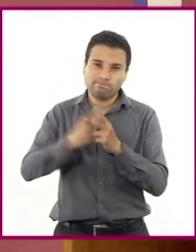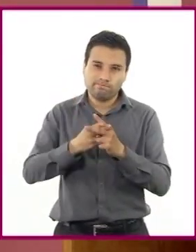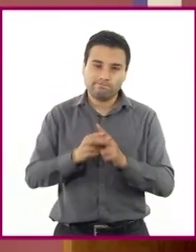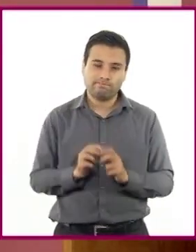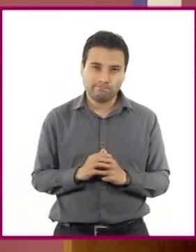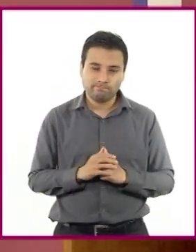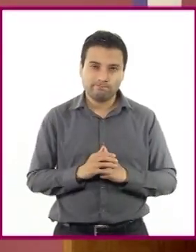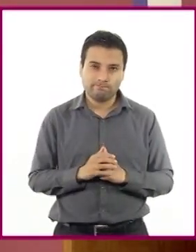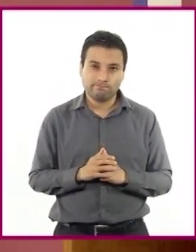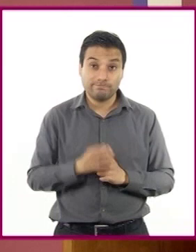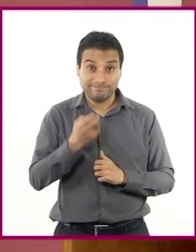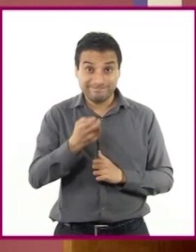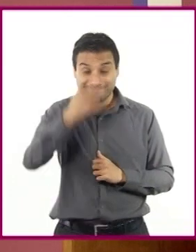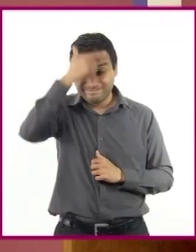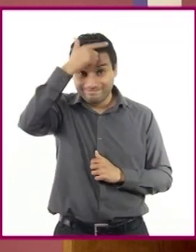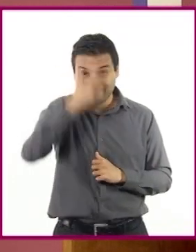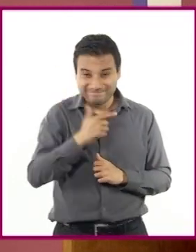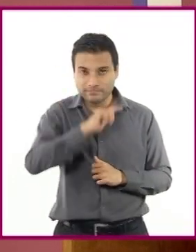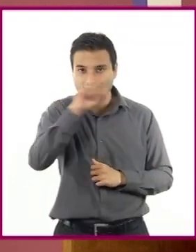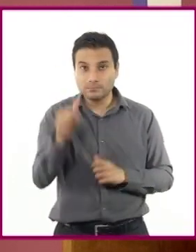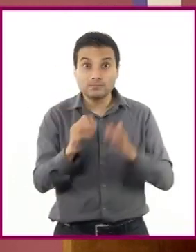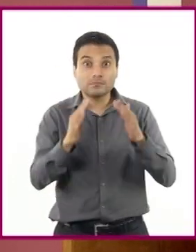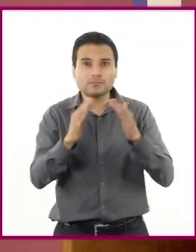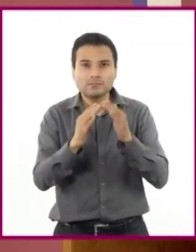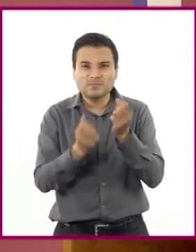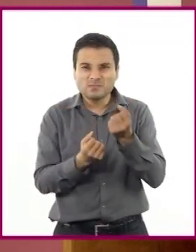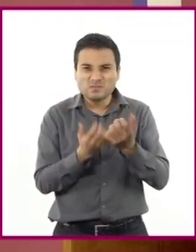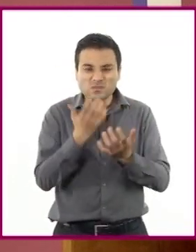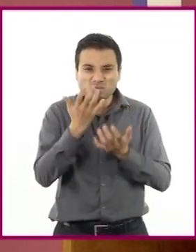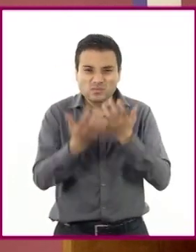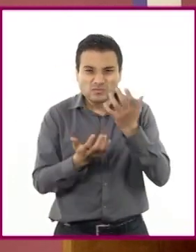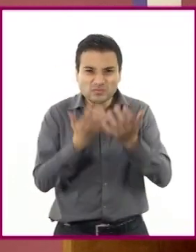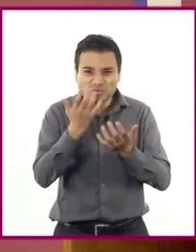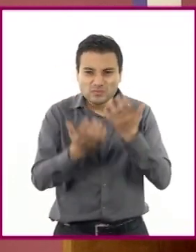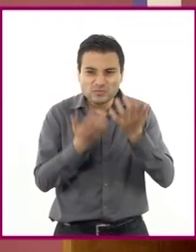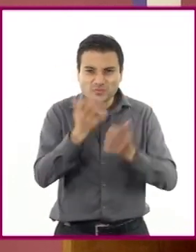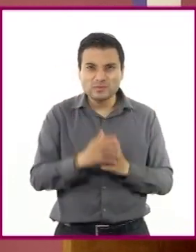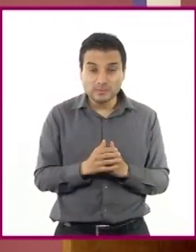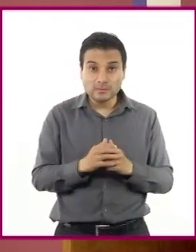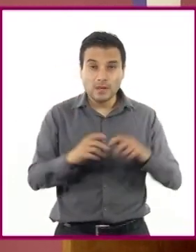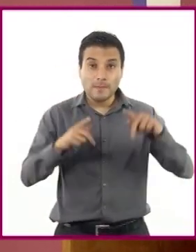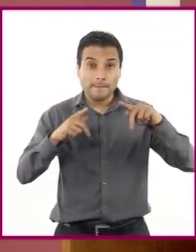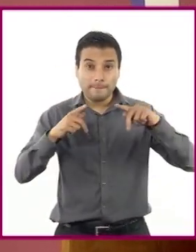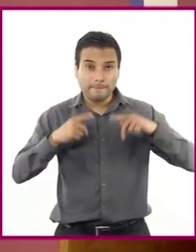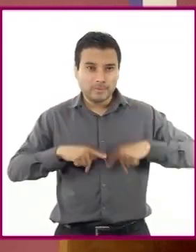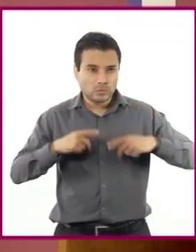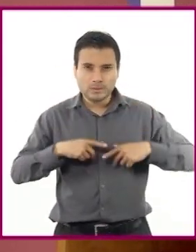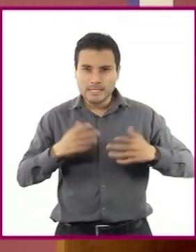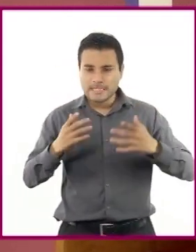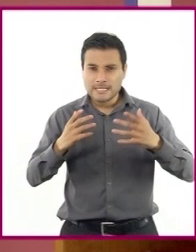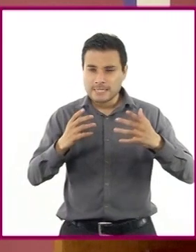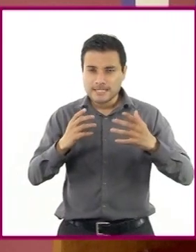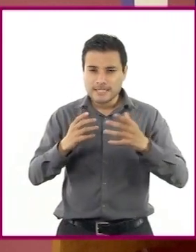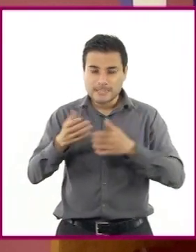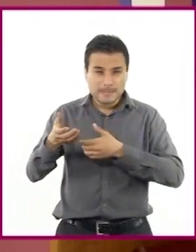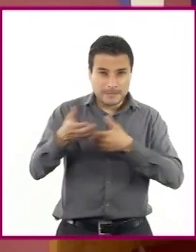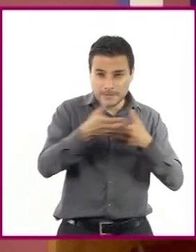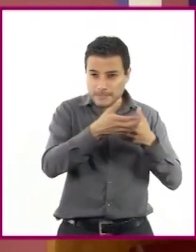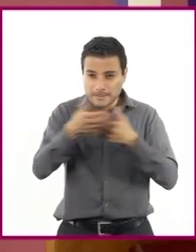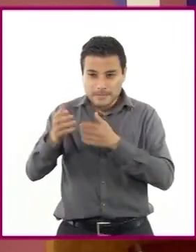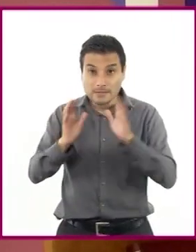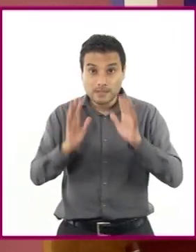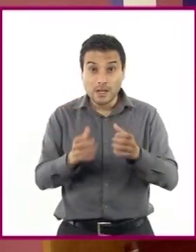Esa noche, hay un incendio en su casa y cuando logran apagar el fuego entre los escombros, ve la